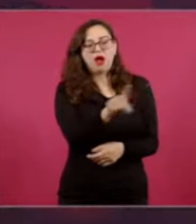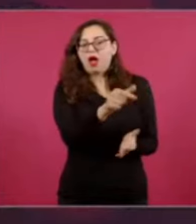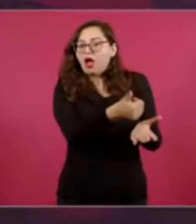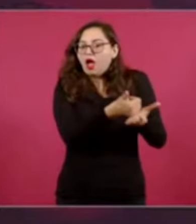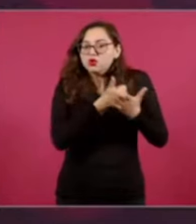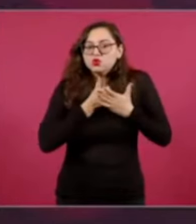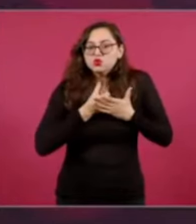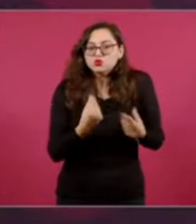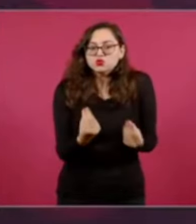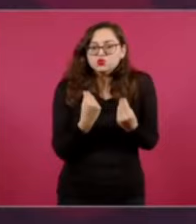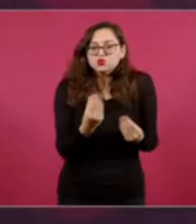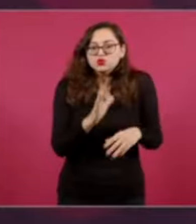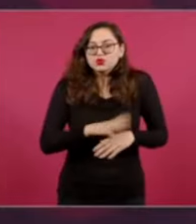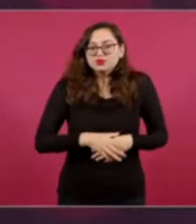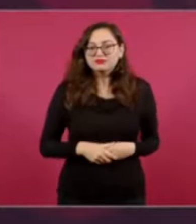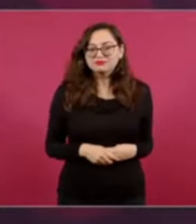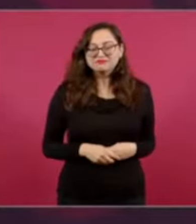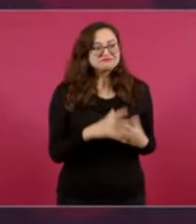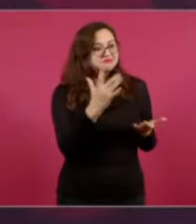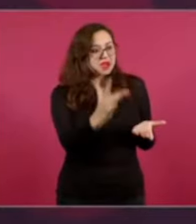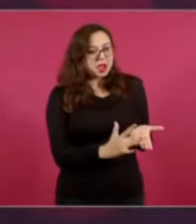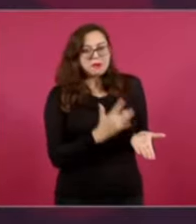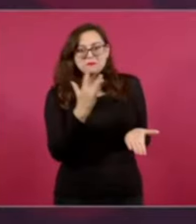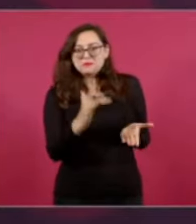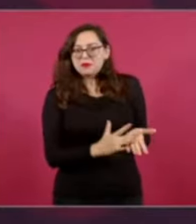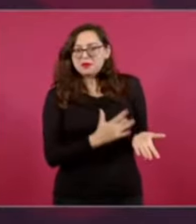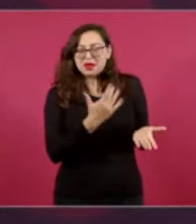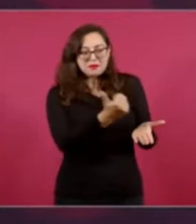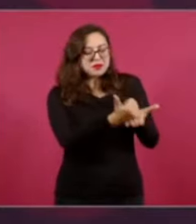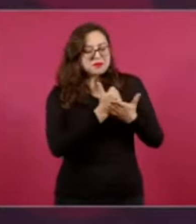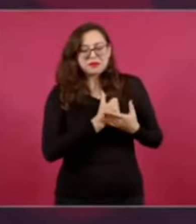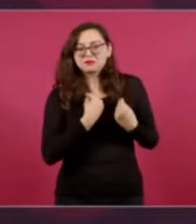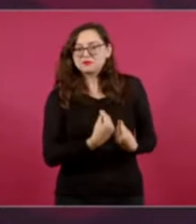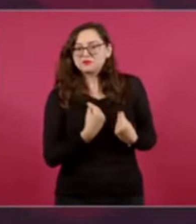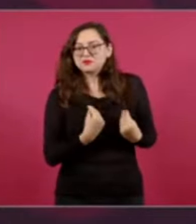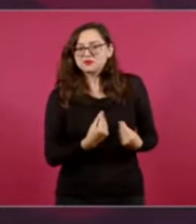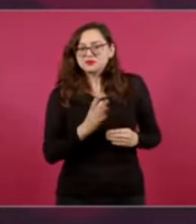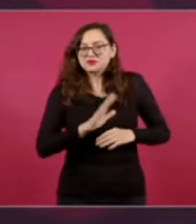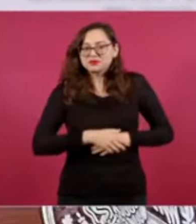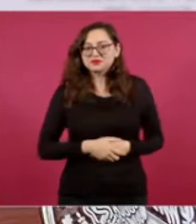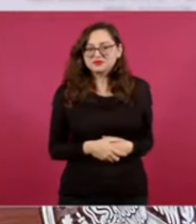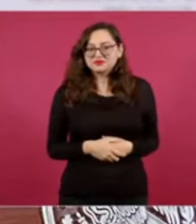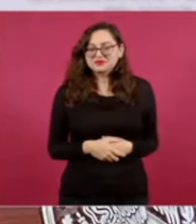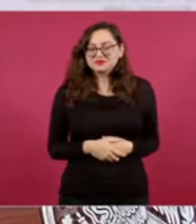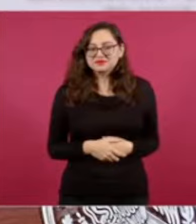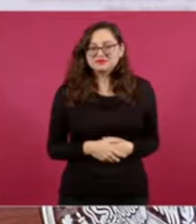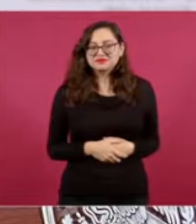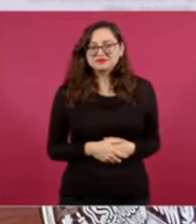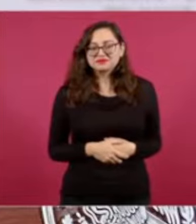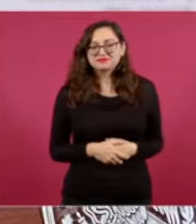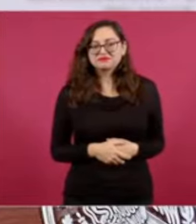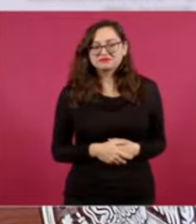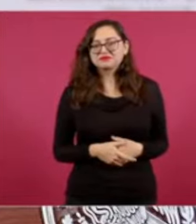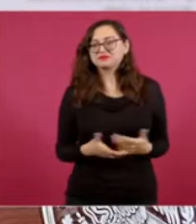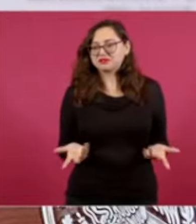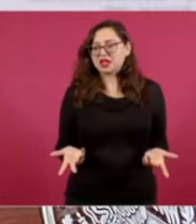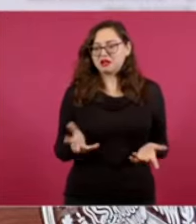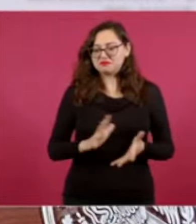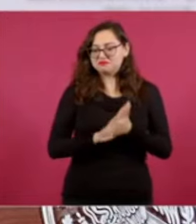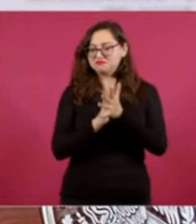por el apoyo que nos dieron, que nos ayudaron. Fueron promotores de la